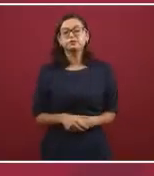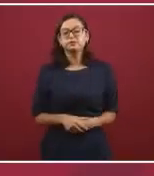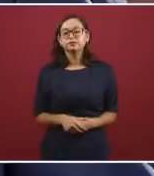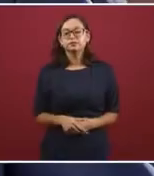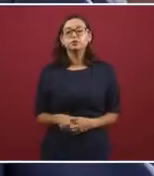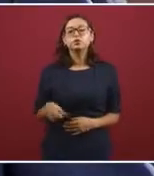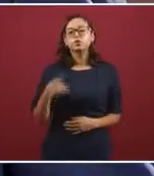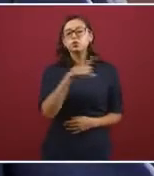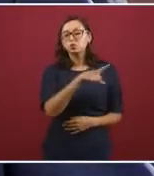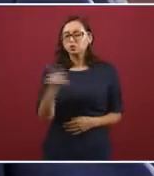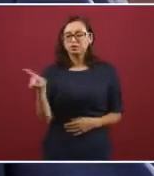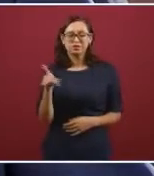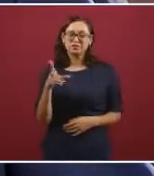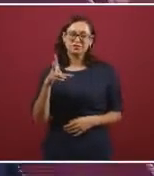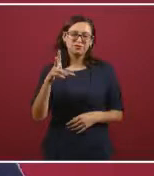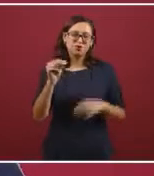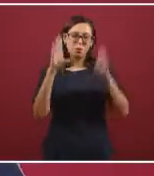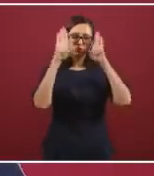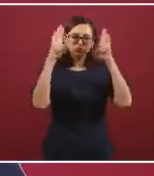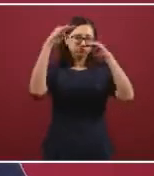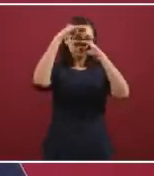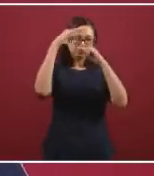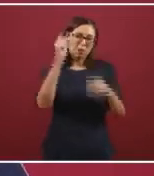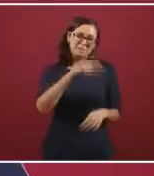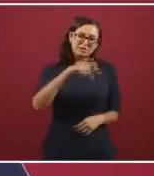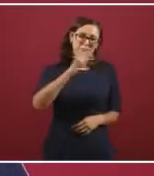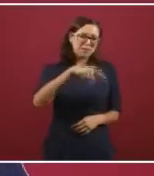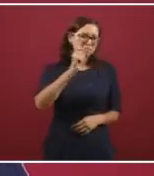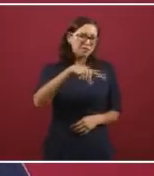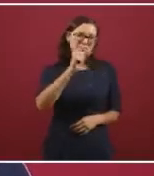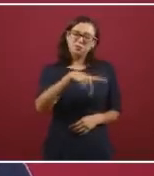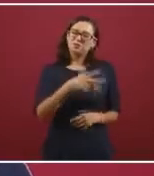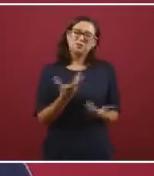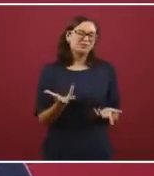opten por el conservadurismo.